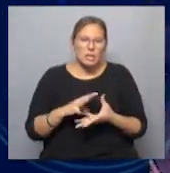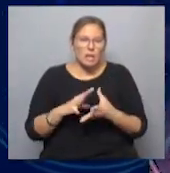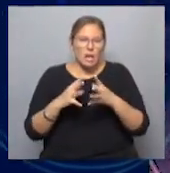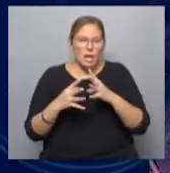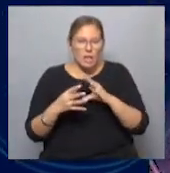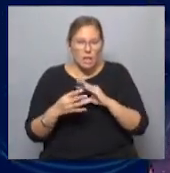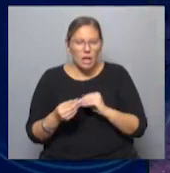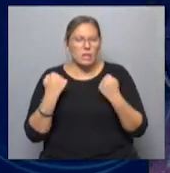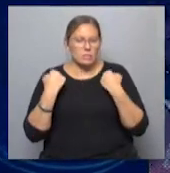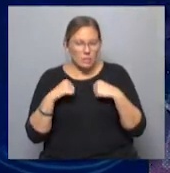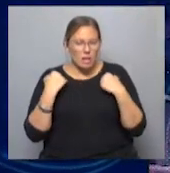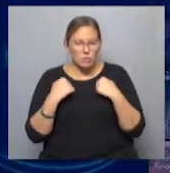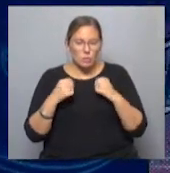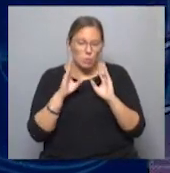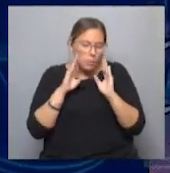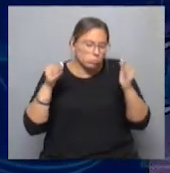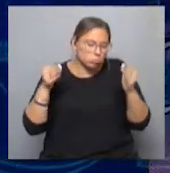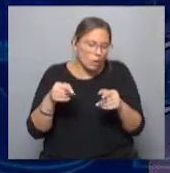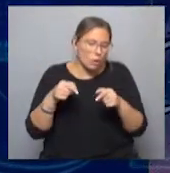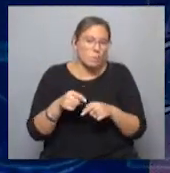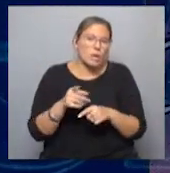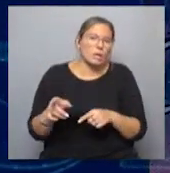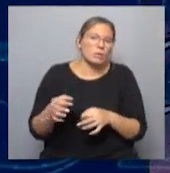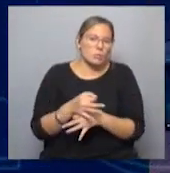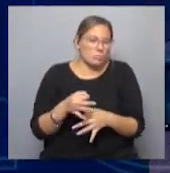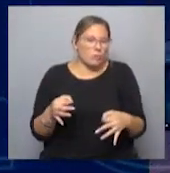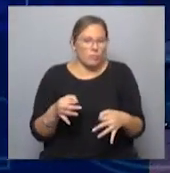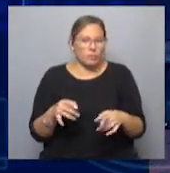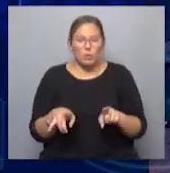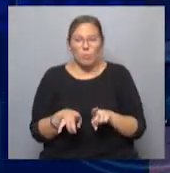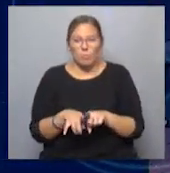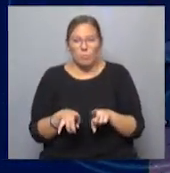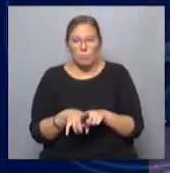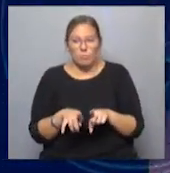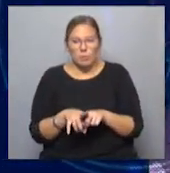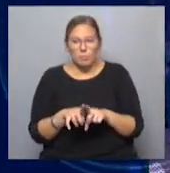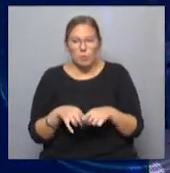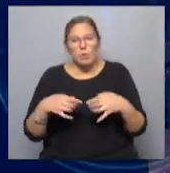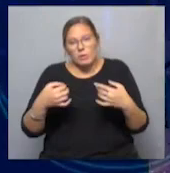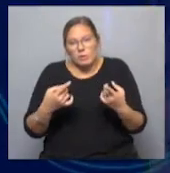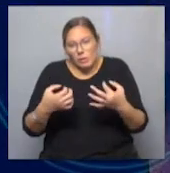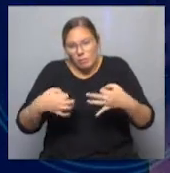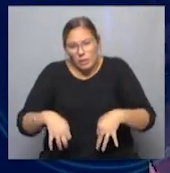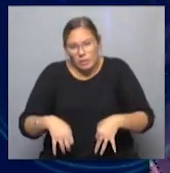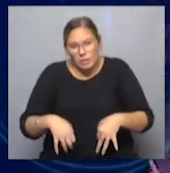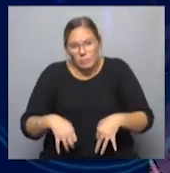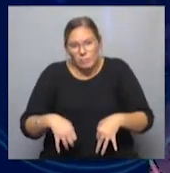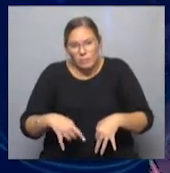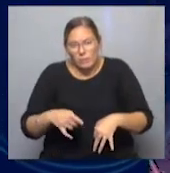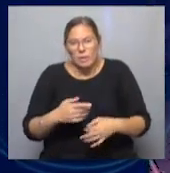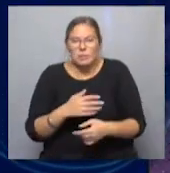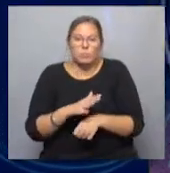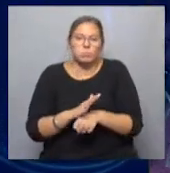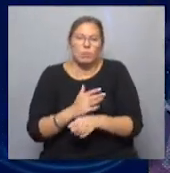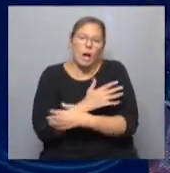ensayo, obviamente que los vamos a atender para que todo salga acorde a lo que también se merece que pase, que en definitiva es ese abrazo